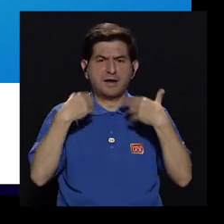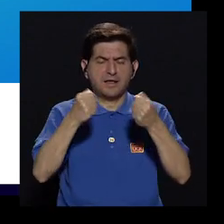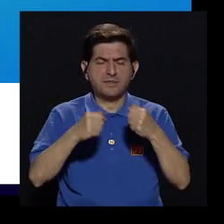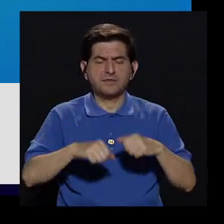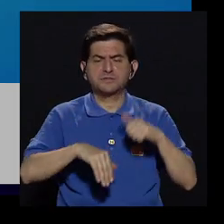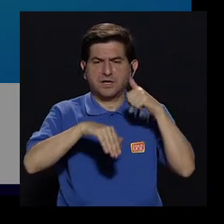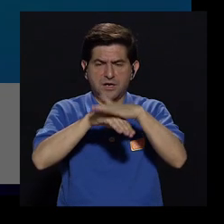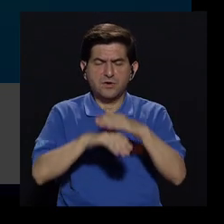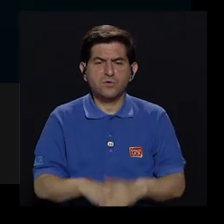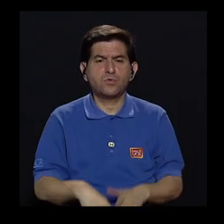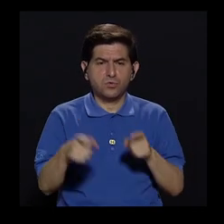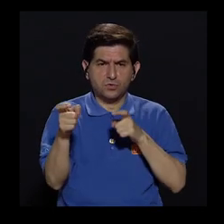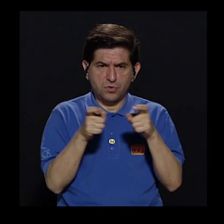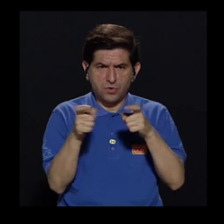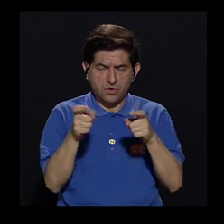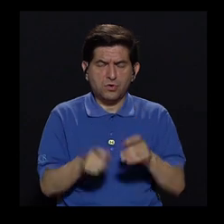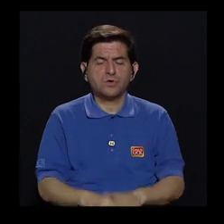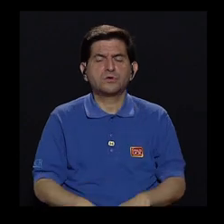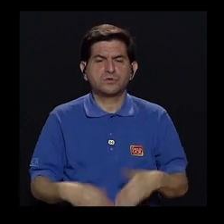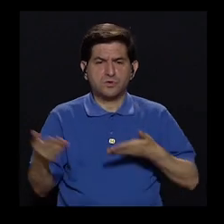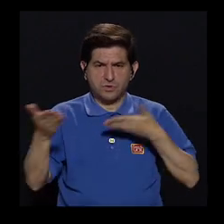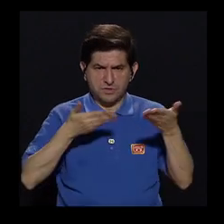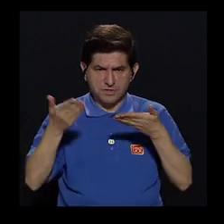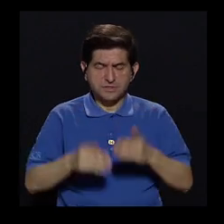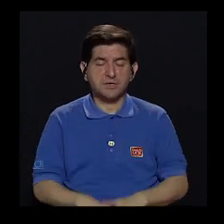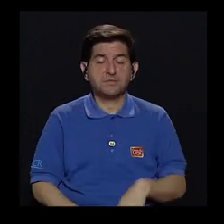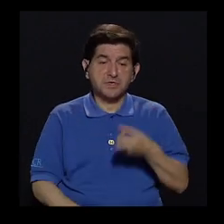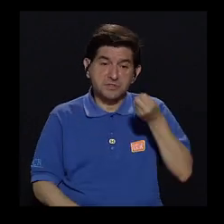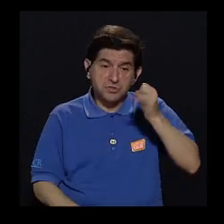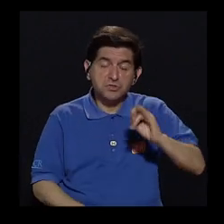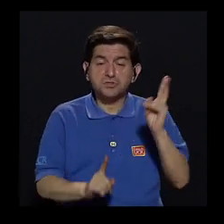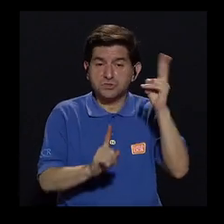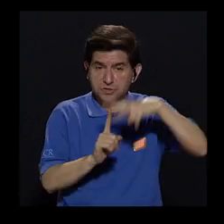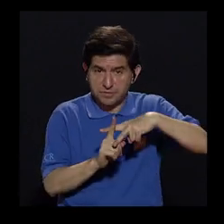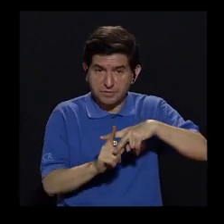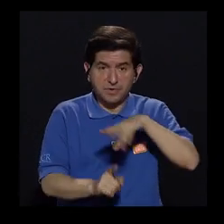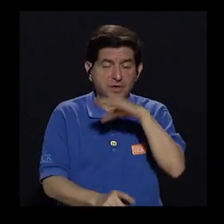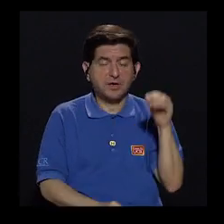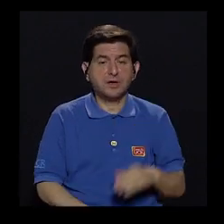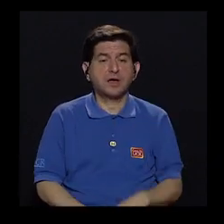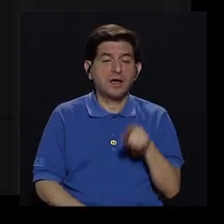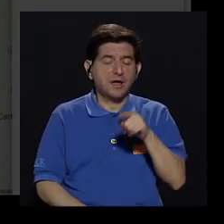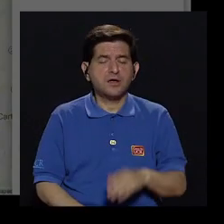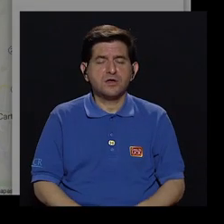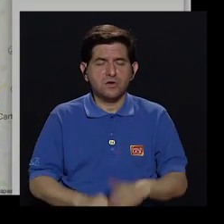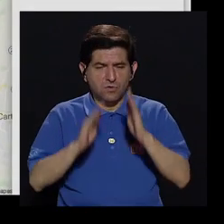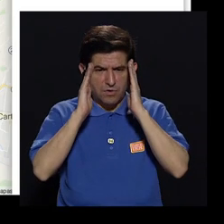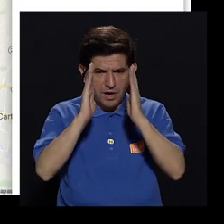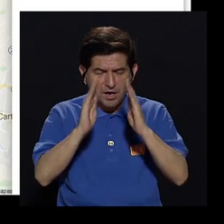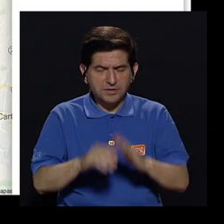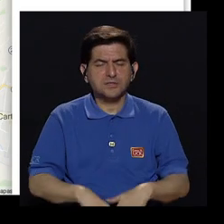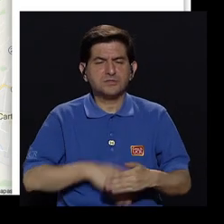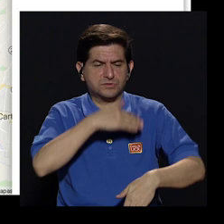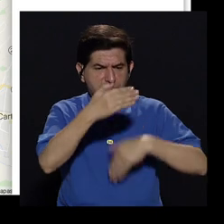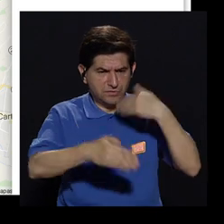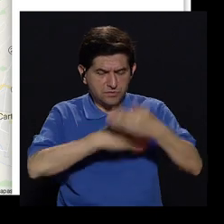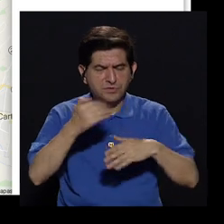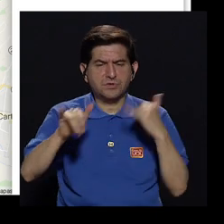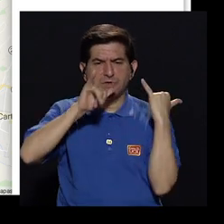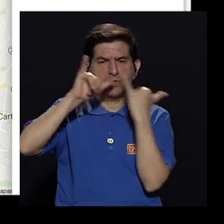a la Contraloría de Servicios de Salud en el caso de que aplique, y hay un seguimiento inteligente del proceso de